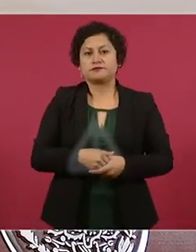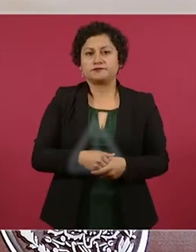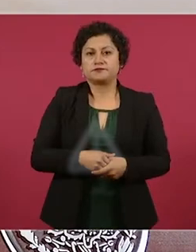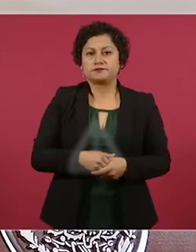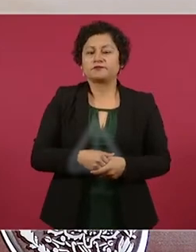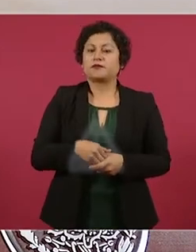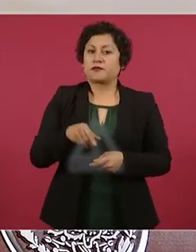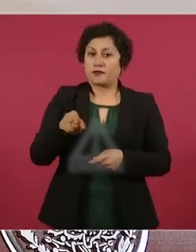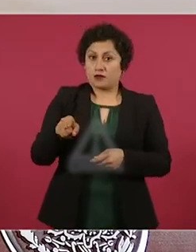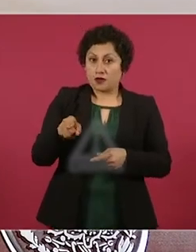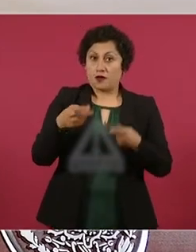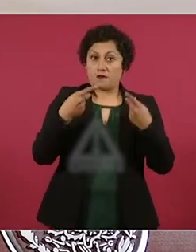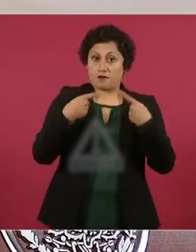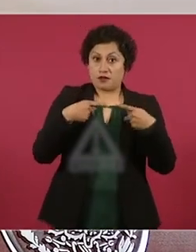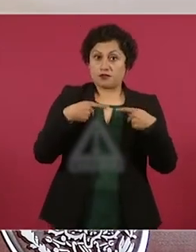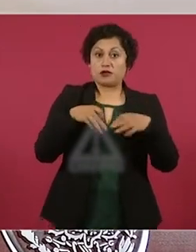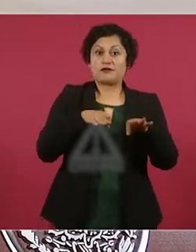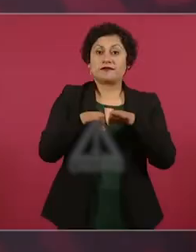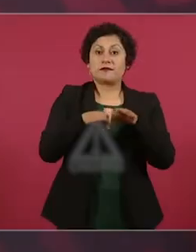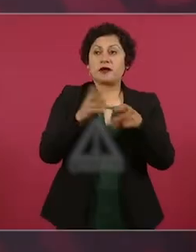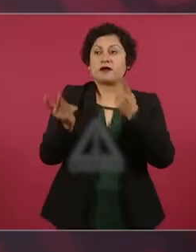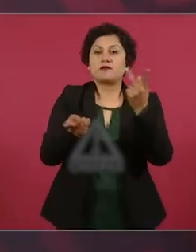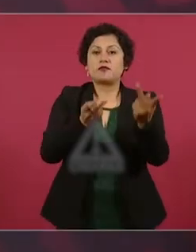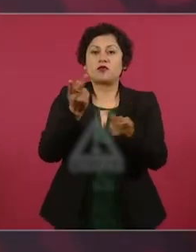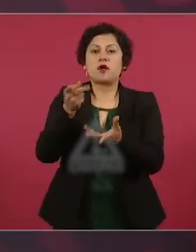Morena, pero uno,